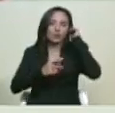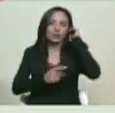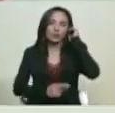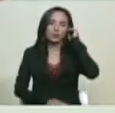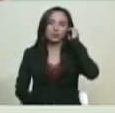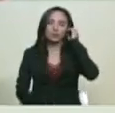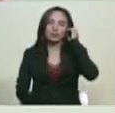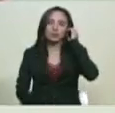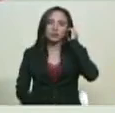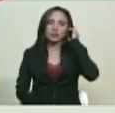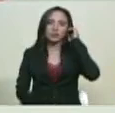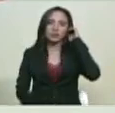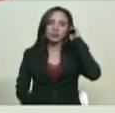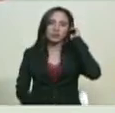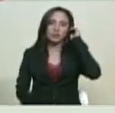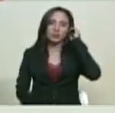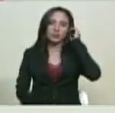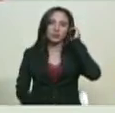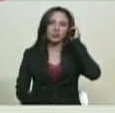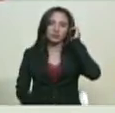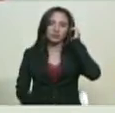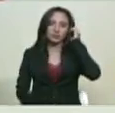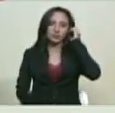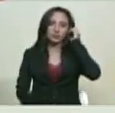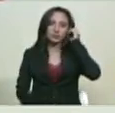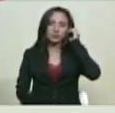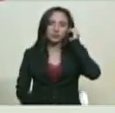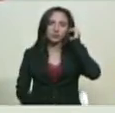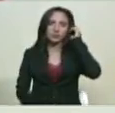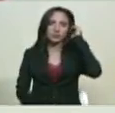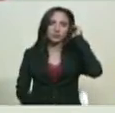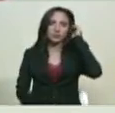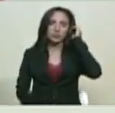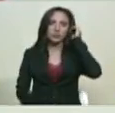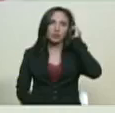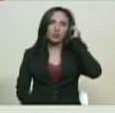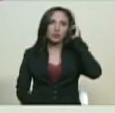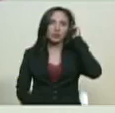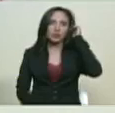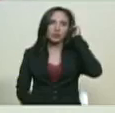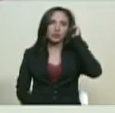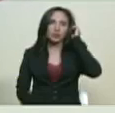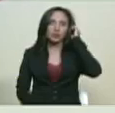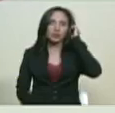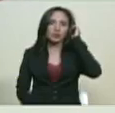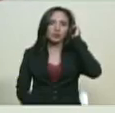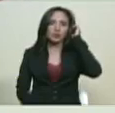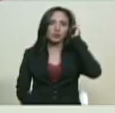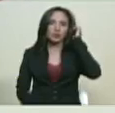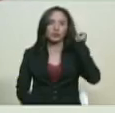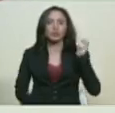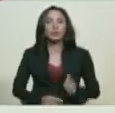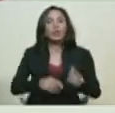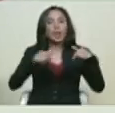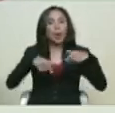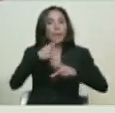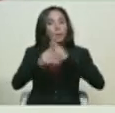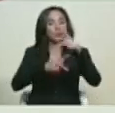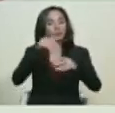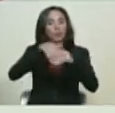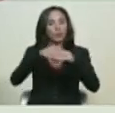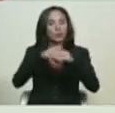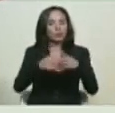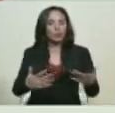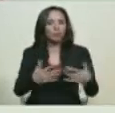sin ninguna incidencia que lamentar. hemos podido tener un proceso electoral